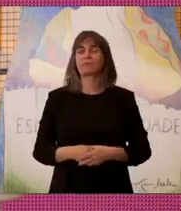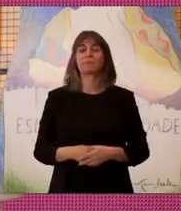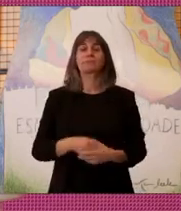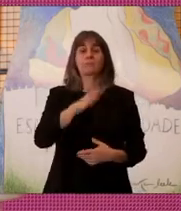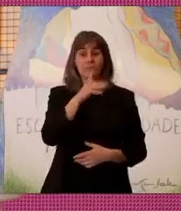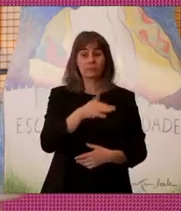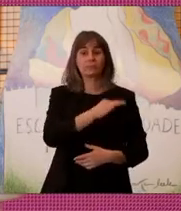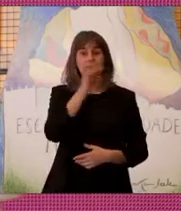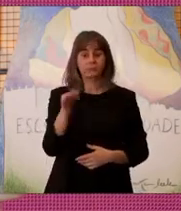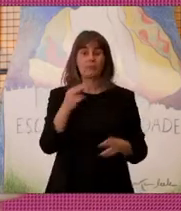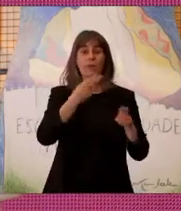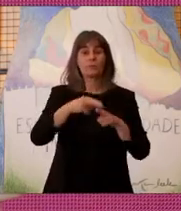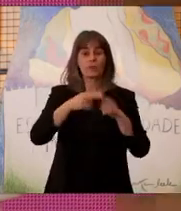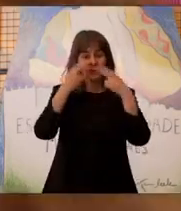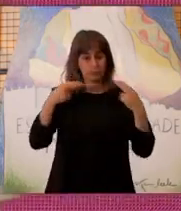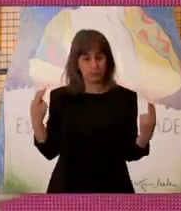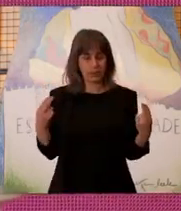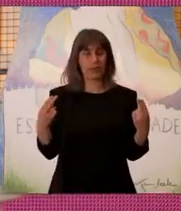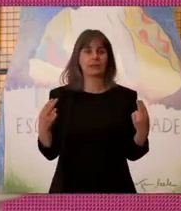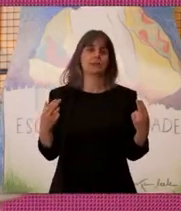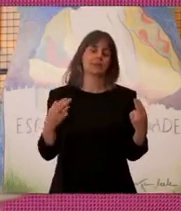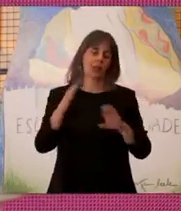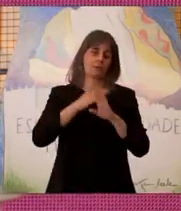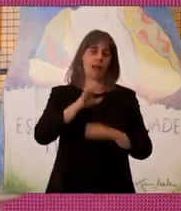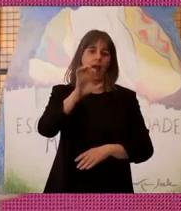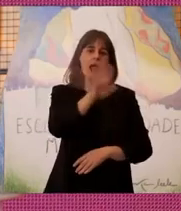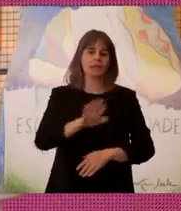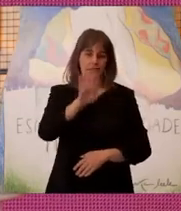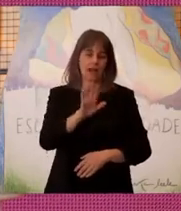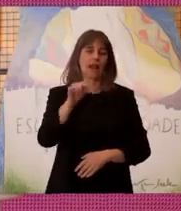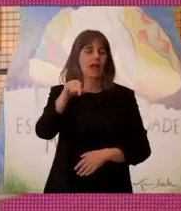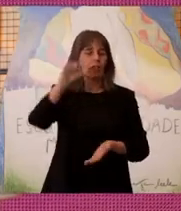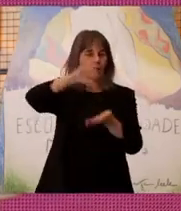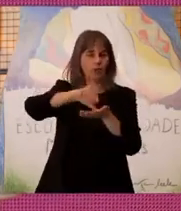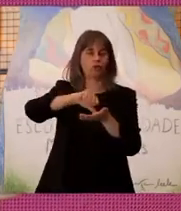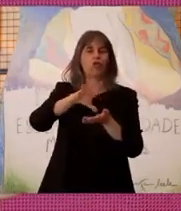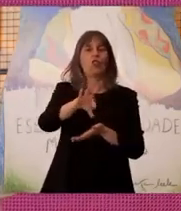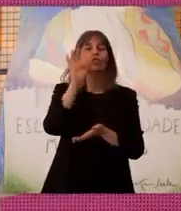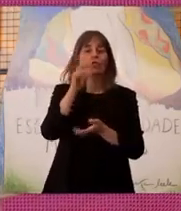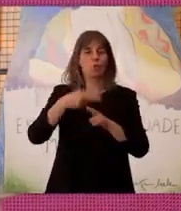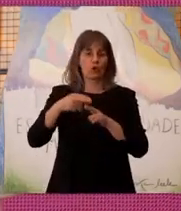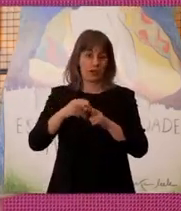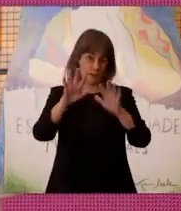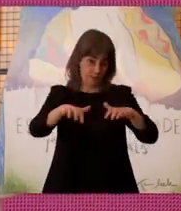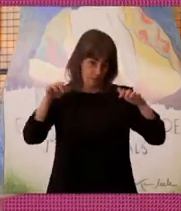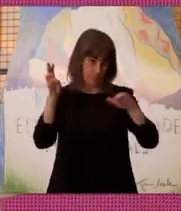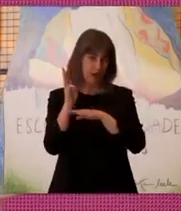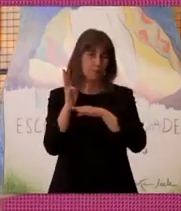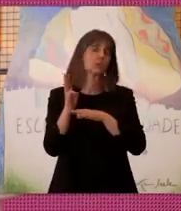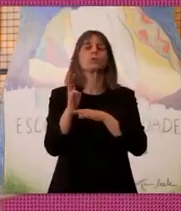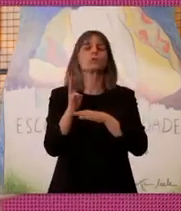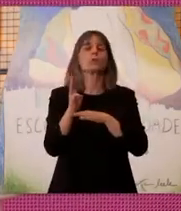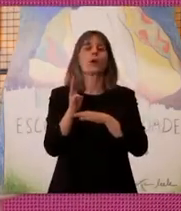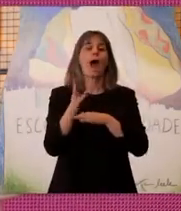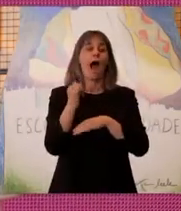que en dadas políticas públicas a escala estatal en este gran centro de decisión política como parlamento Contamos con duas voces